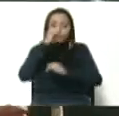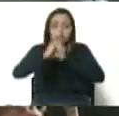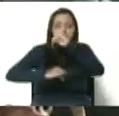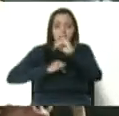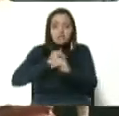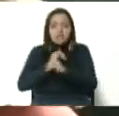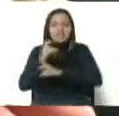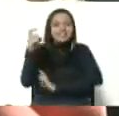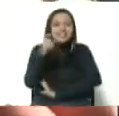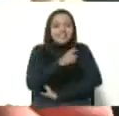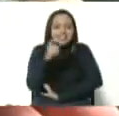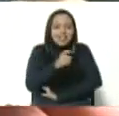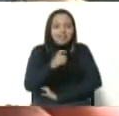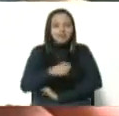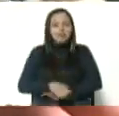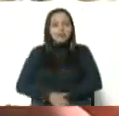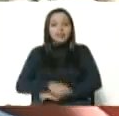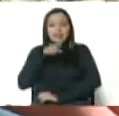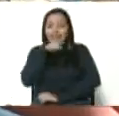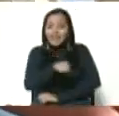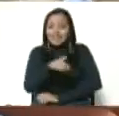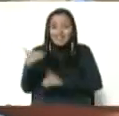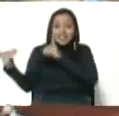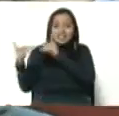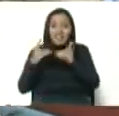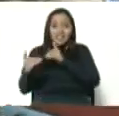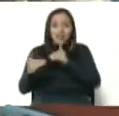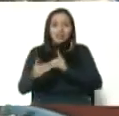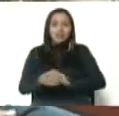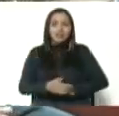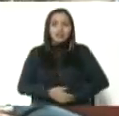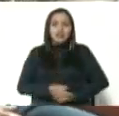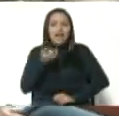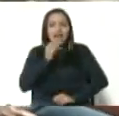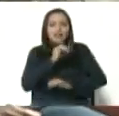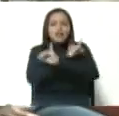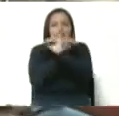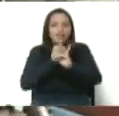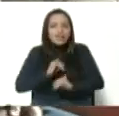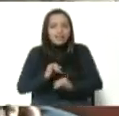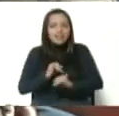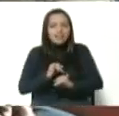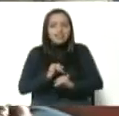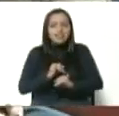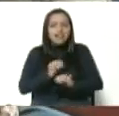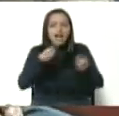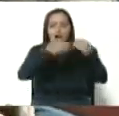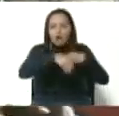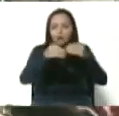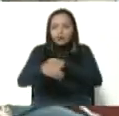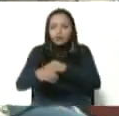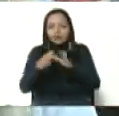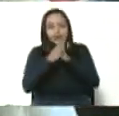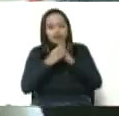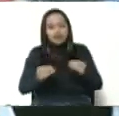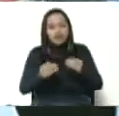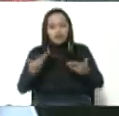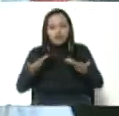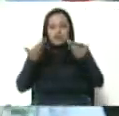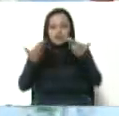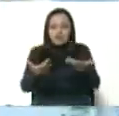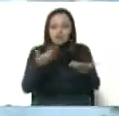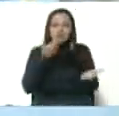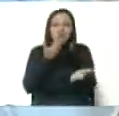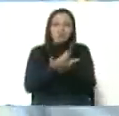que necesitamos para que este diálogo tenga un feliz término. Esto, ciudadano presidente, le hago entrega de las